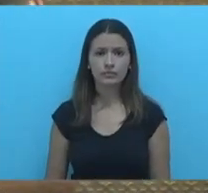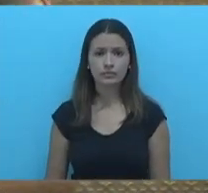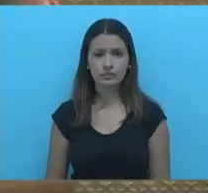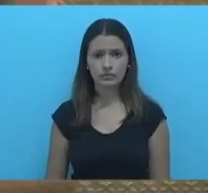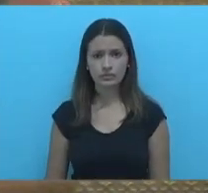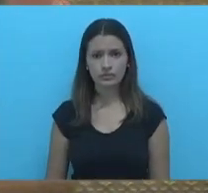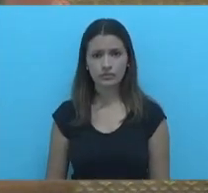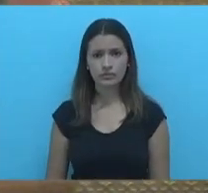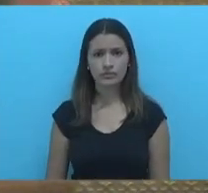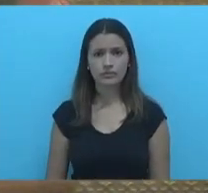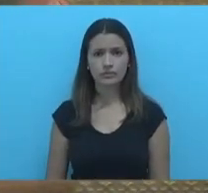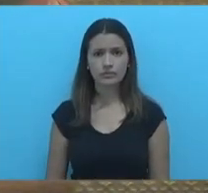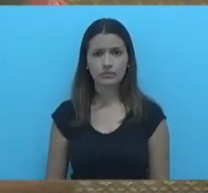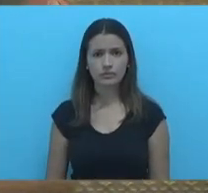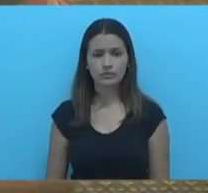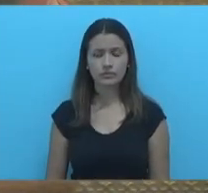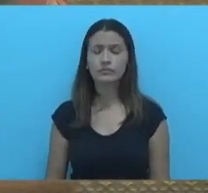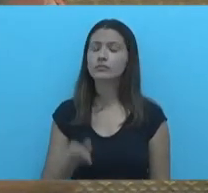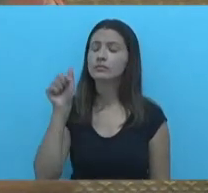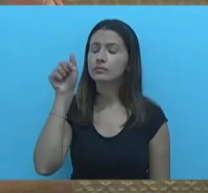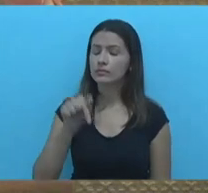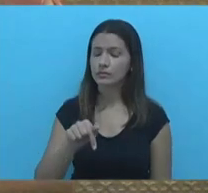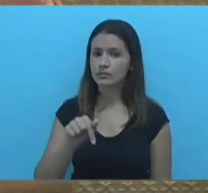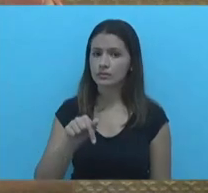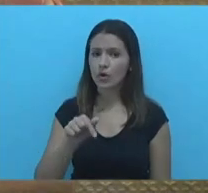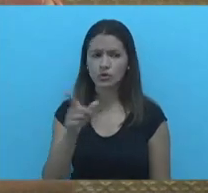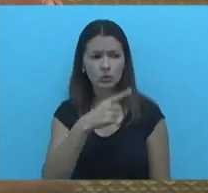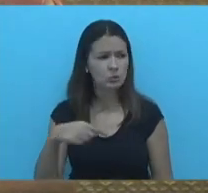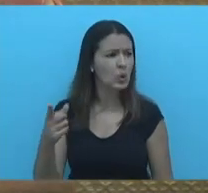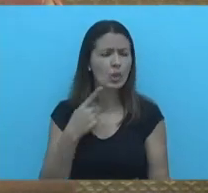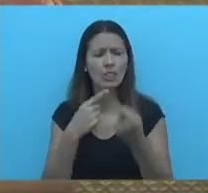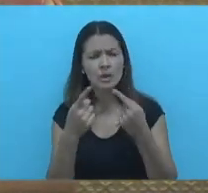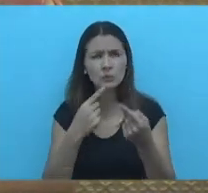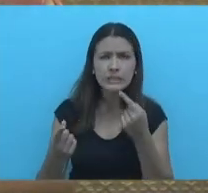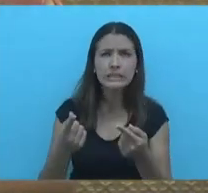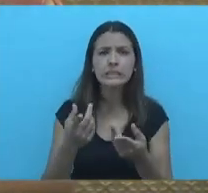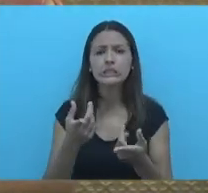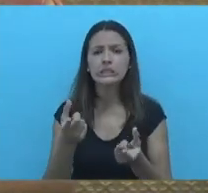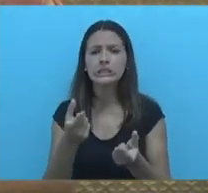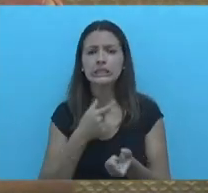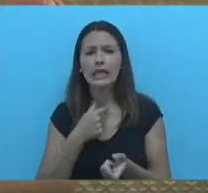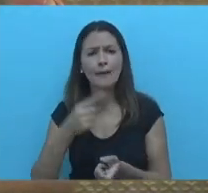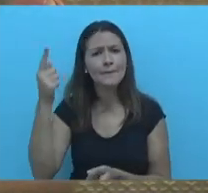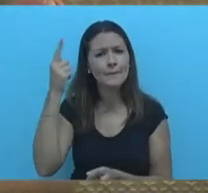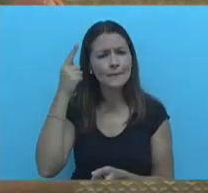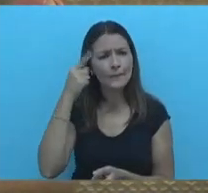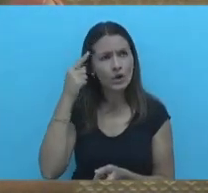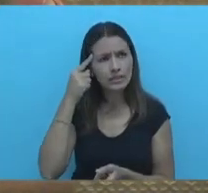acá, en medio de estas discusiones en donde se nos quiere imponer la idea de quién es el cuerpo de la